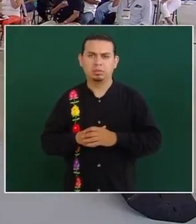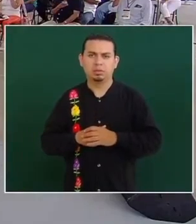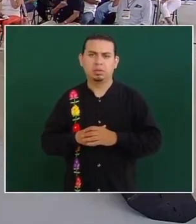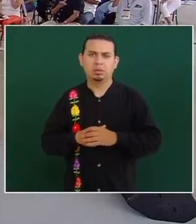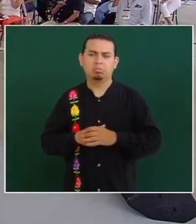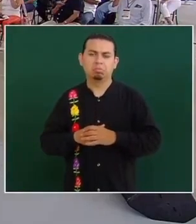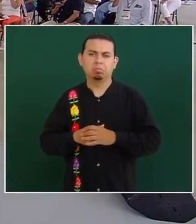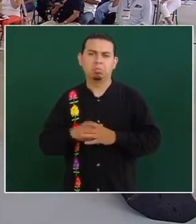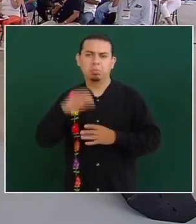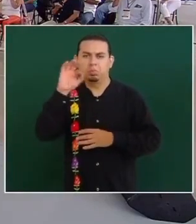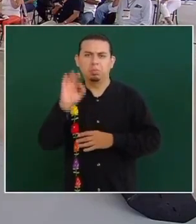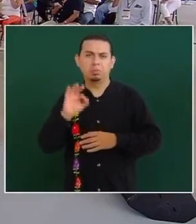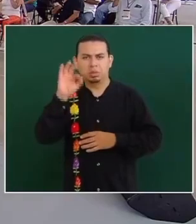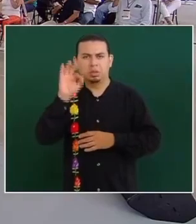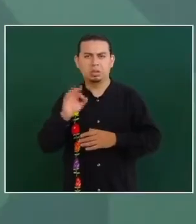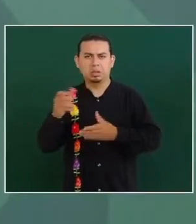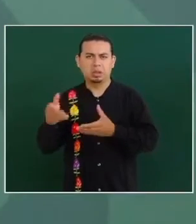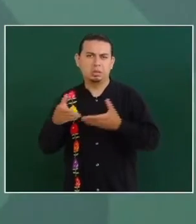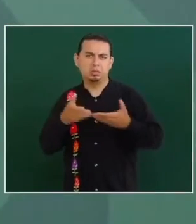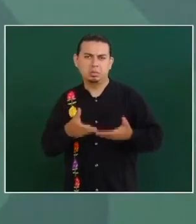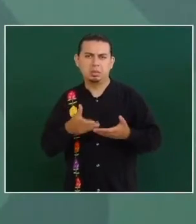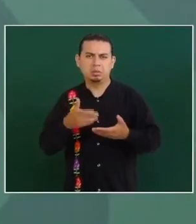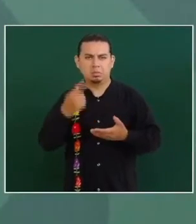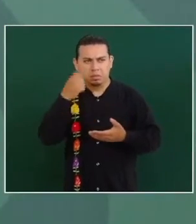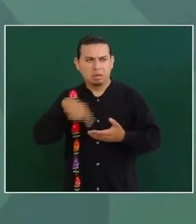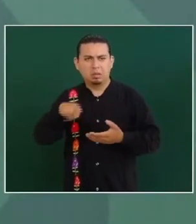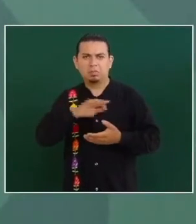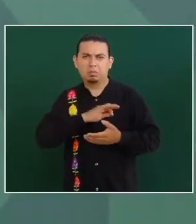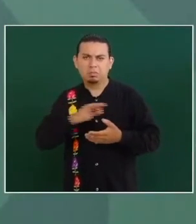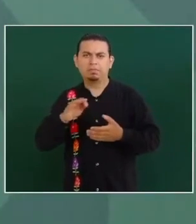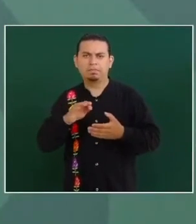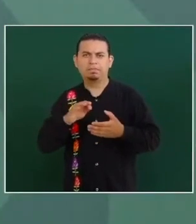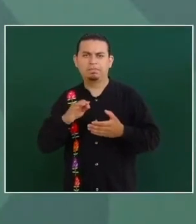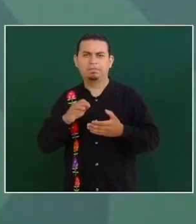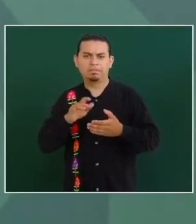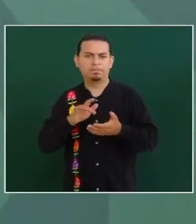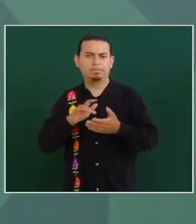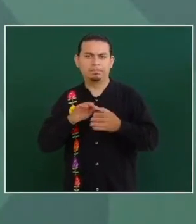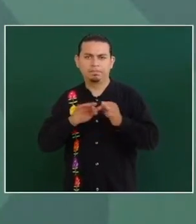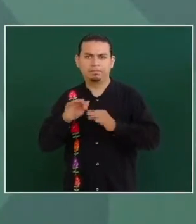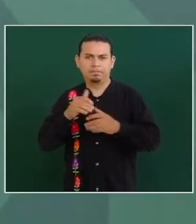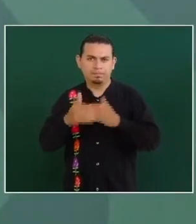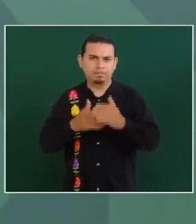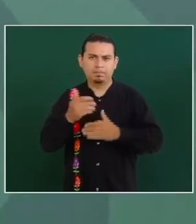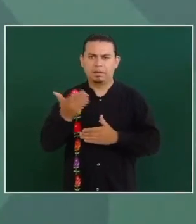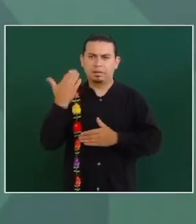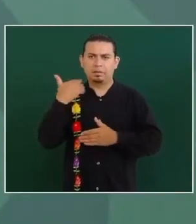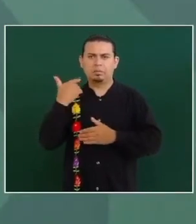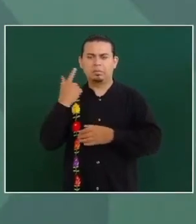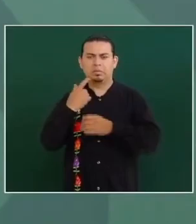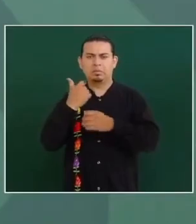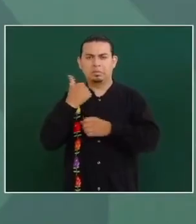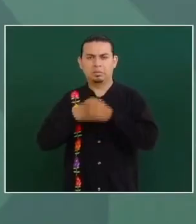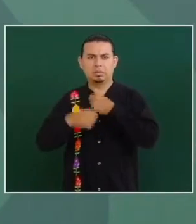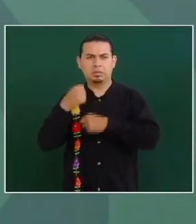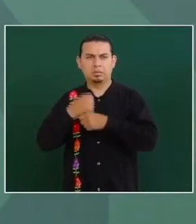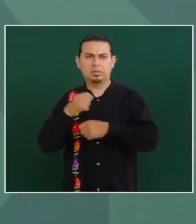créditos de Nacional Financiera en el sexenio pasado